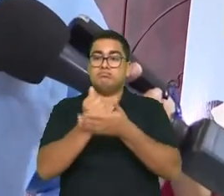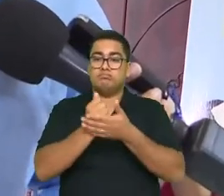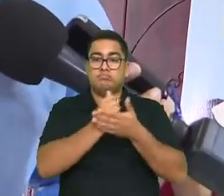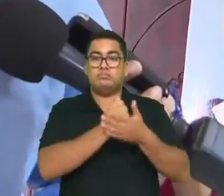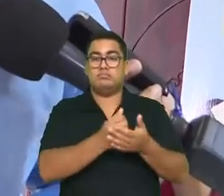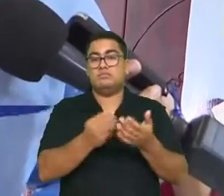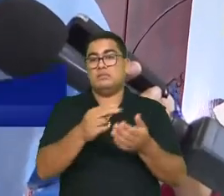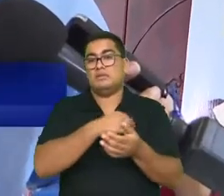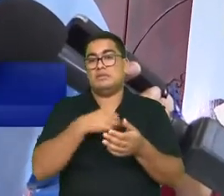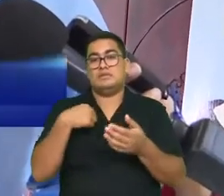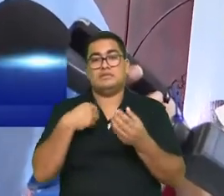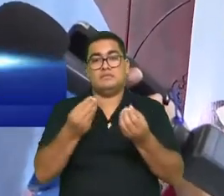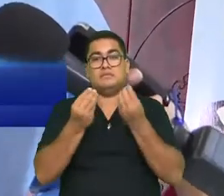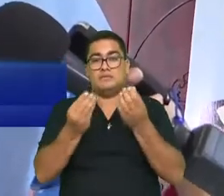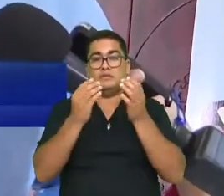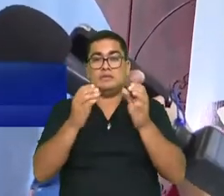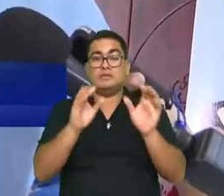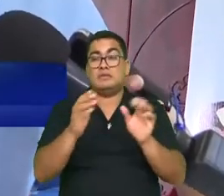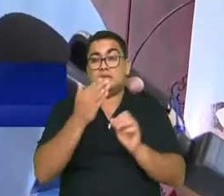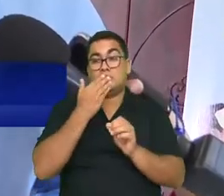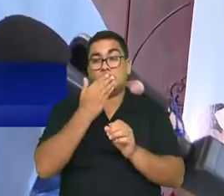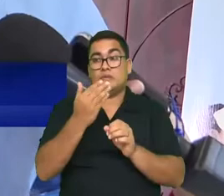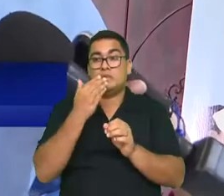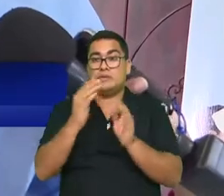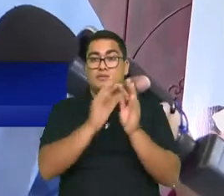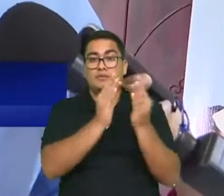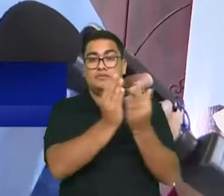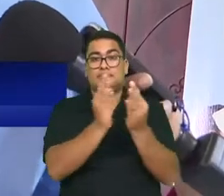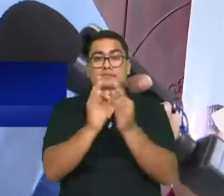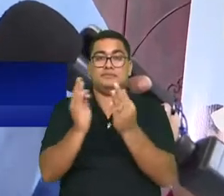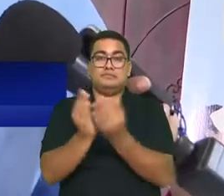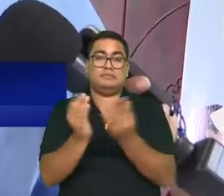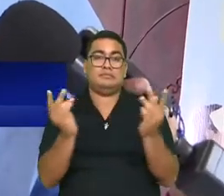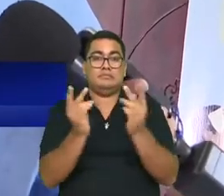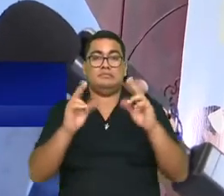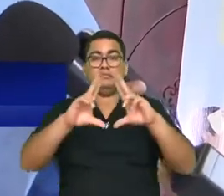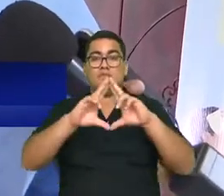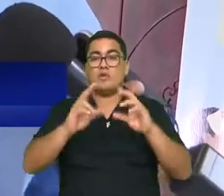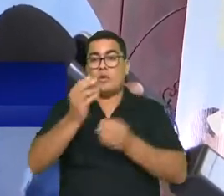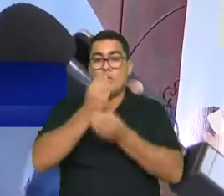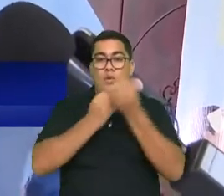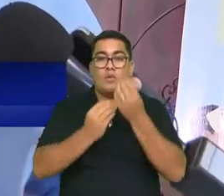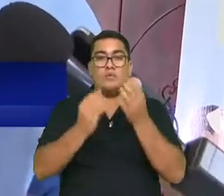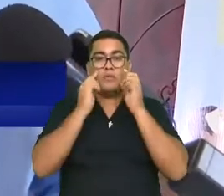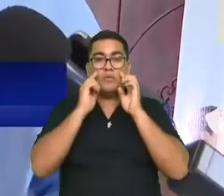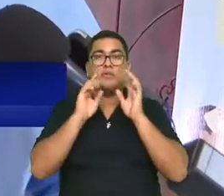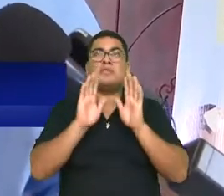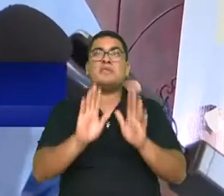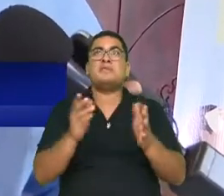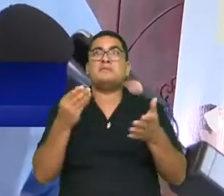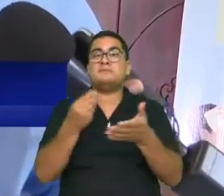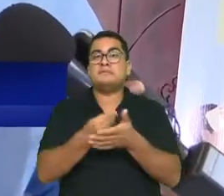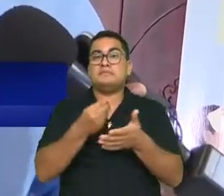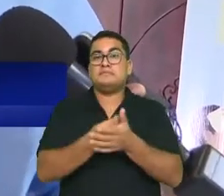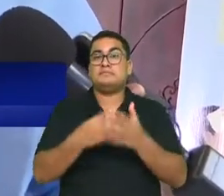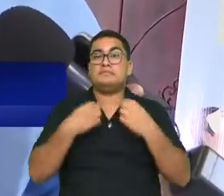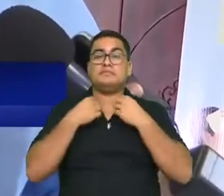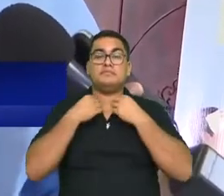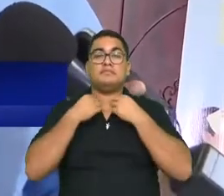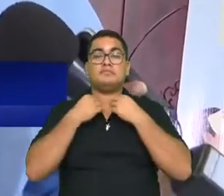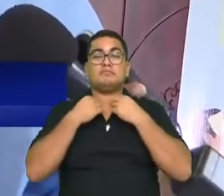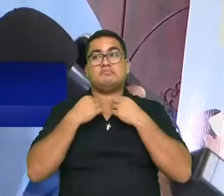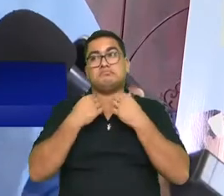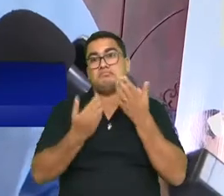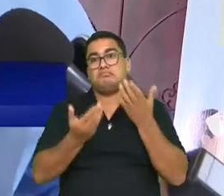muchas otras cosas de beneficio para la familia, la alimentación, el resguardo de comprar ropa, qué sé